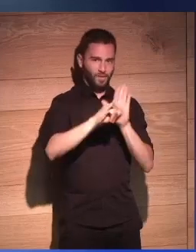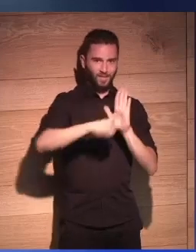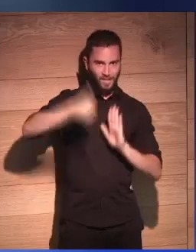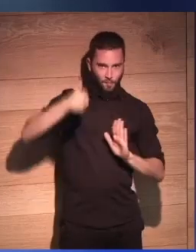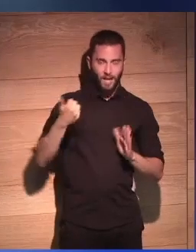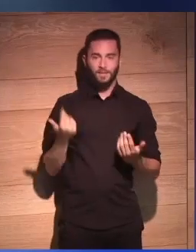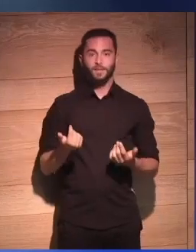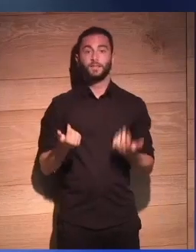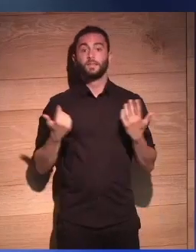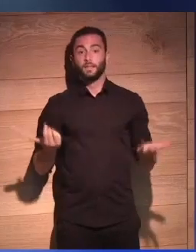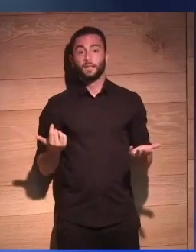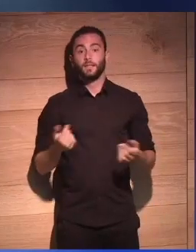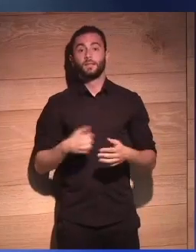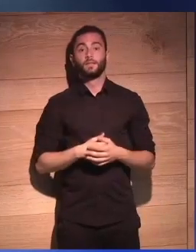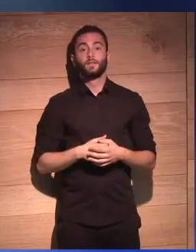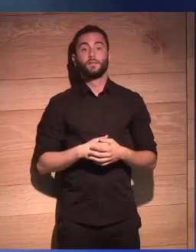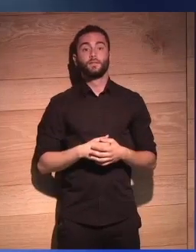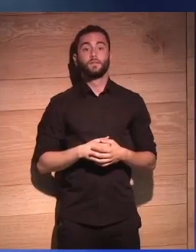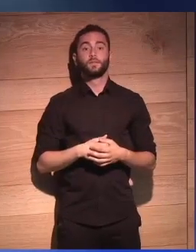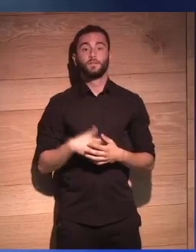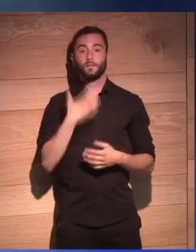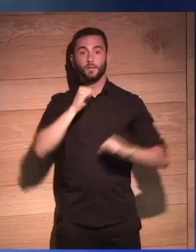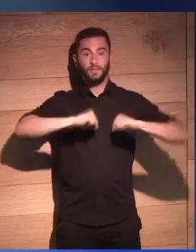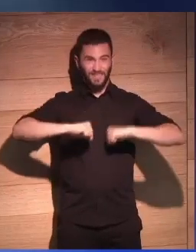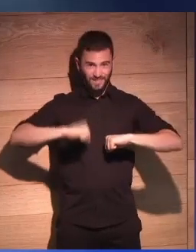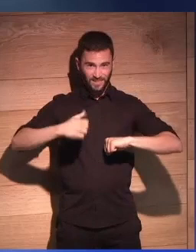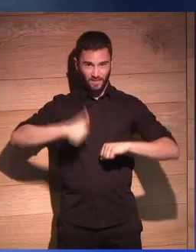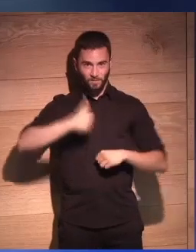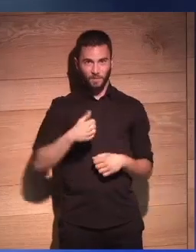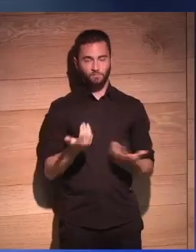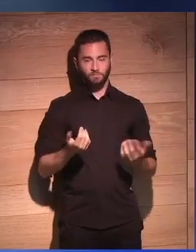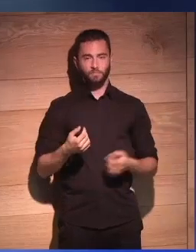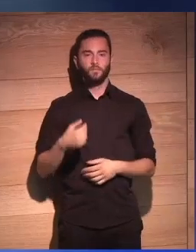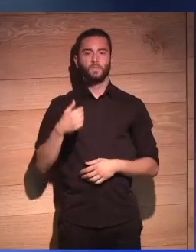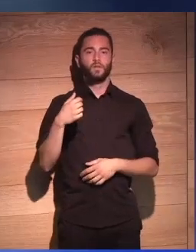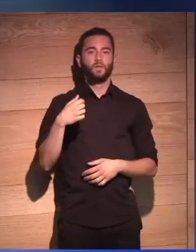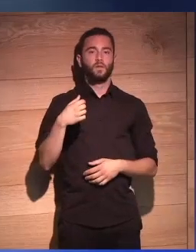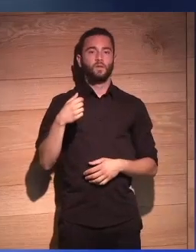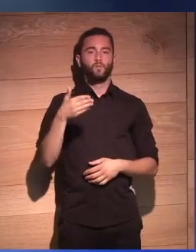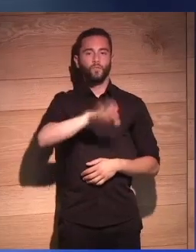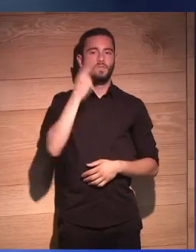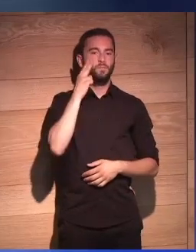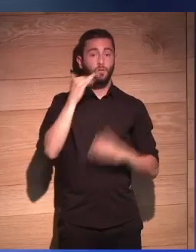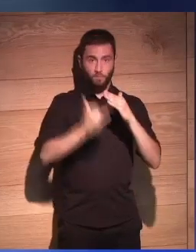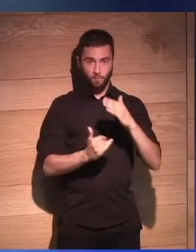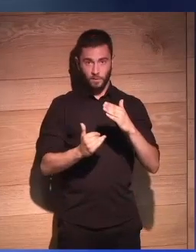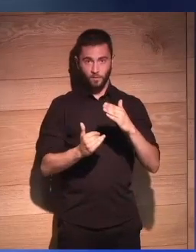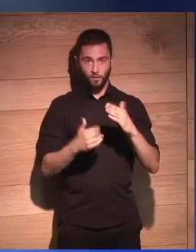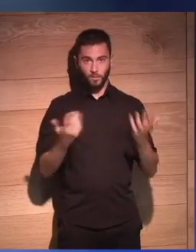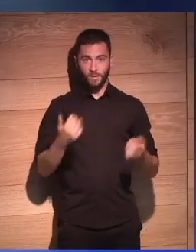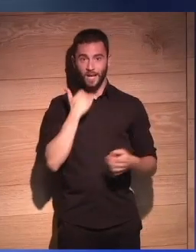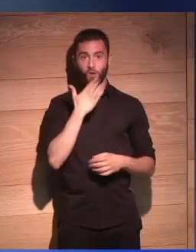ese punto más avanzado, la gente en general le tiene menos miedo a la muerte. Y una de las cosas que solemos ganar con